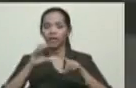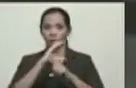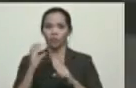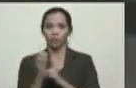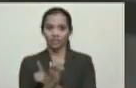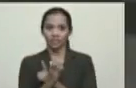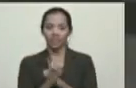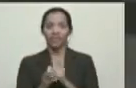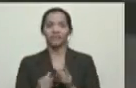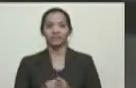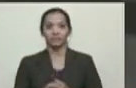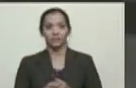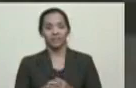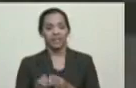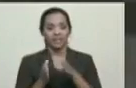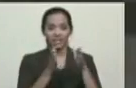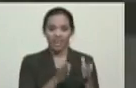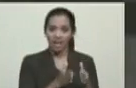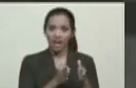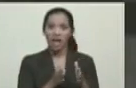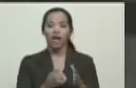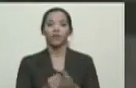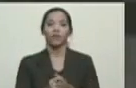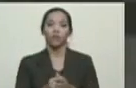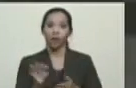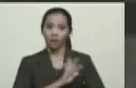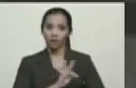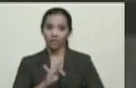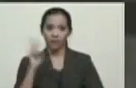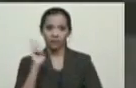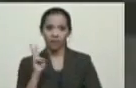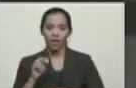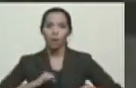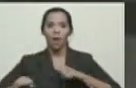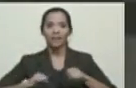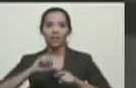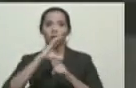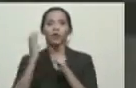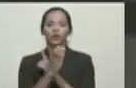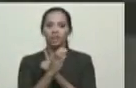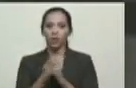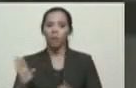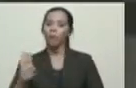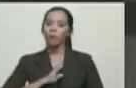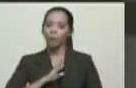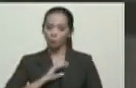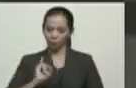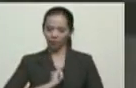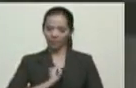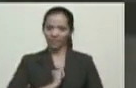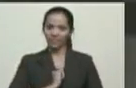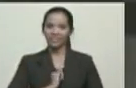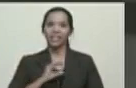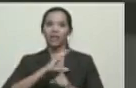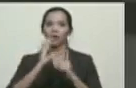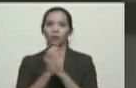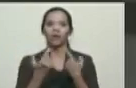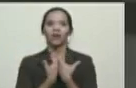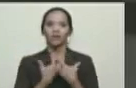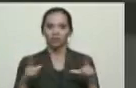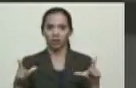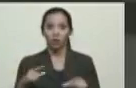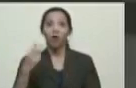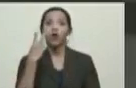cultura alienante, y del lado venezolano, el movimiento cultural autóctono de la cultura liberadora.